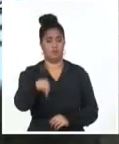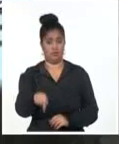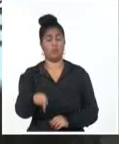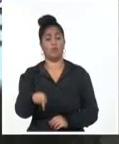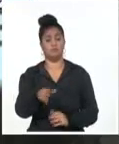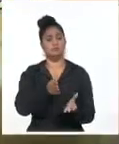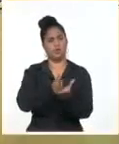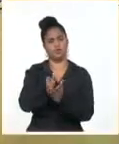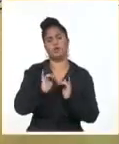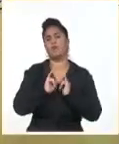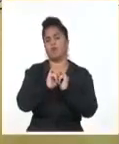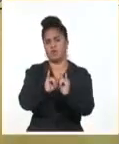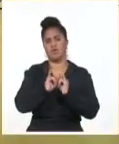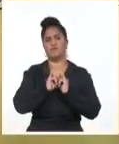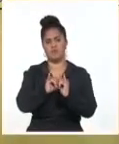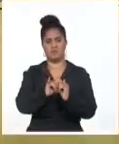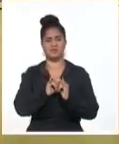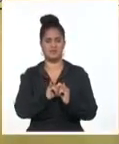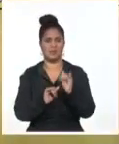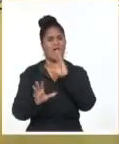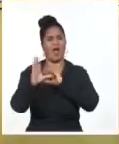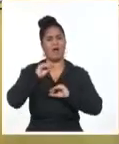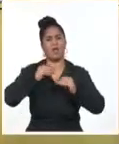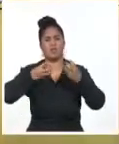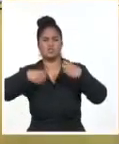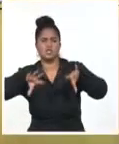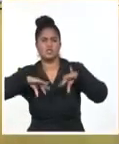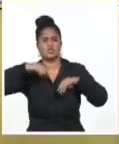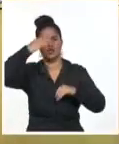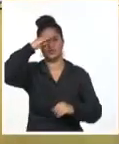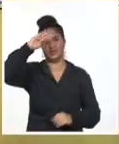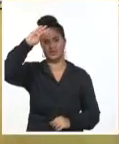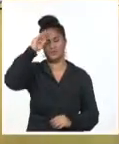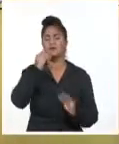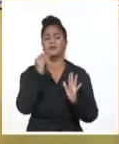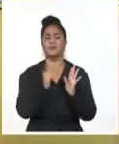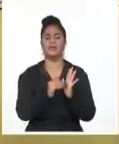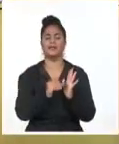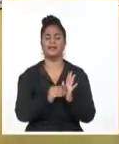hilo en redes sociales. Comentamos Cuba, comentamos su realidad. Escríbanos. Muy buenas tardes.